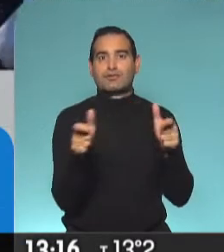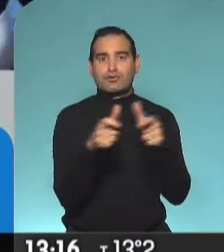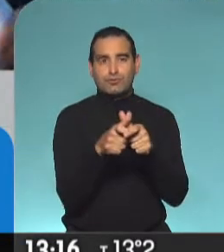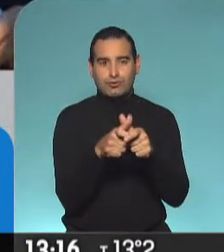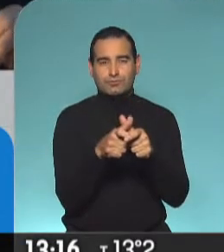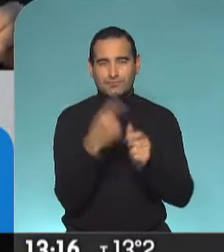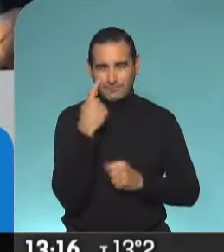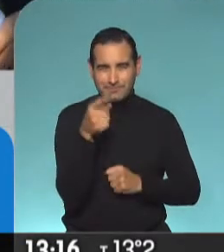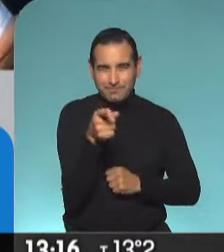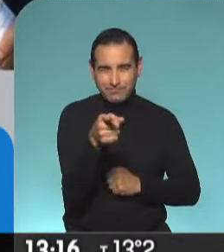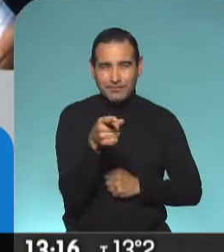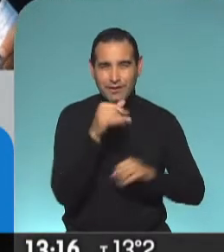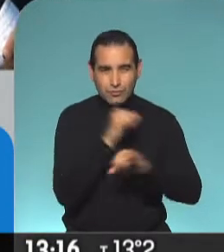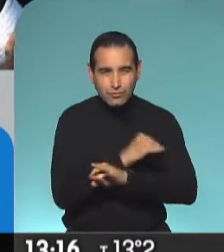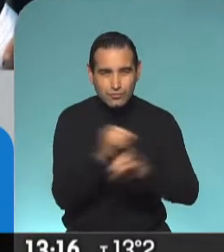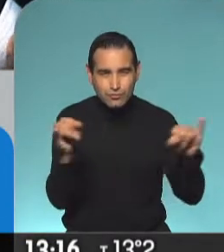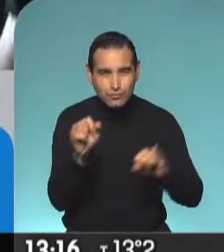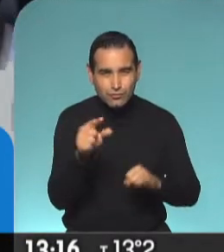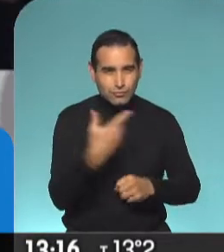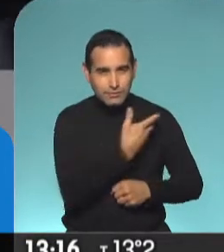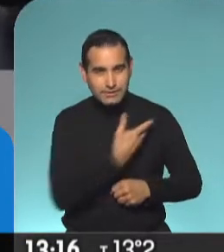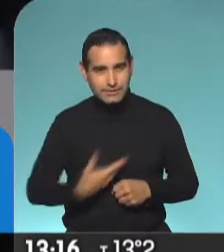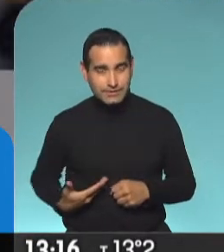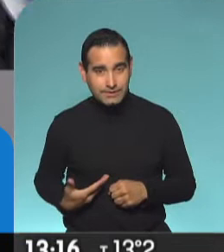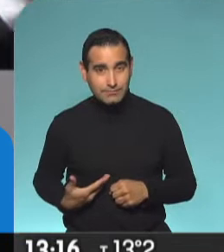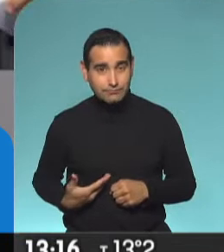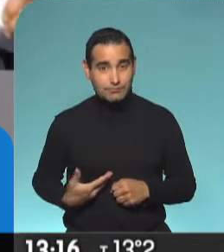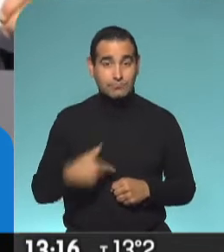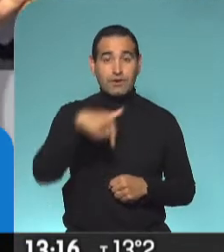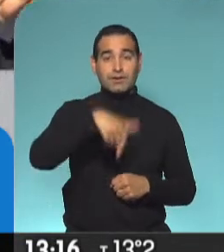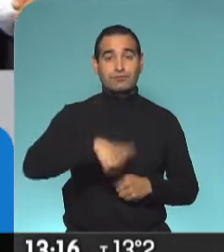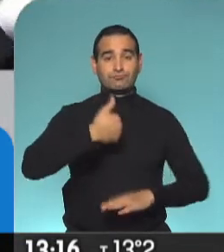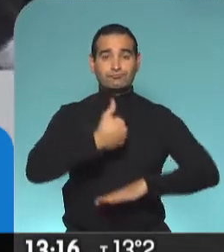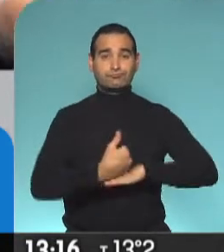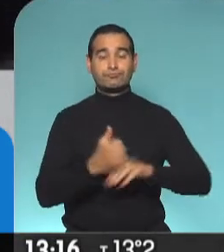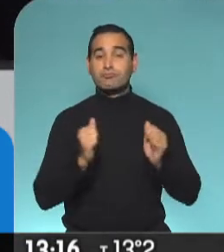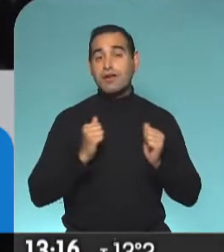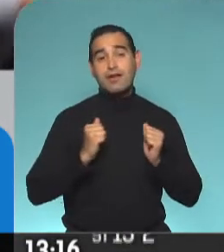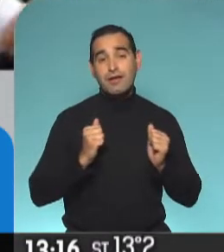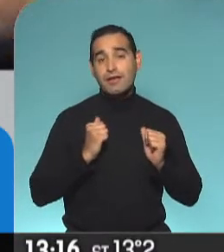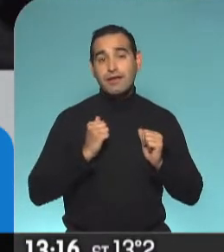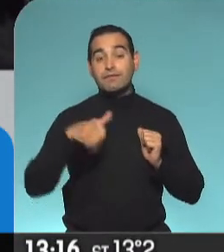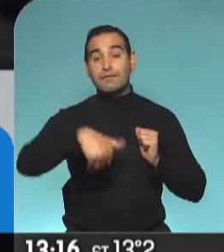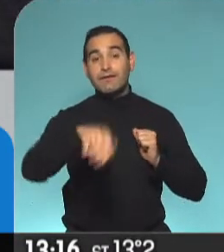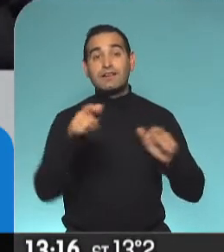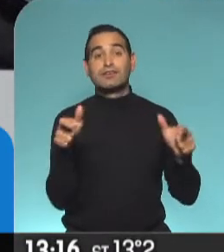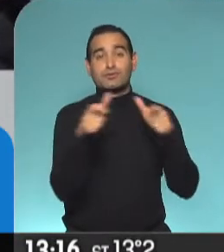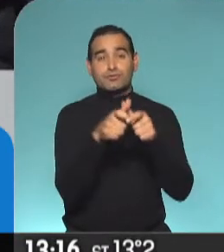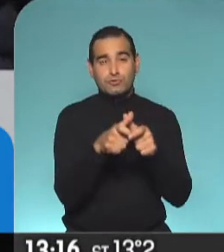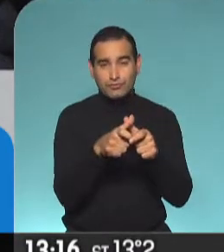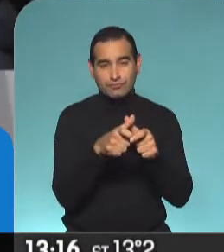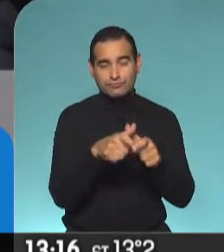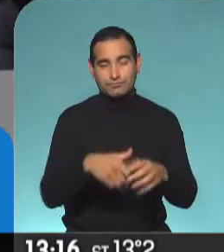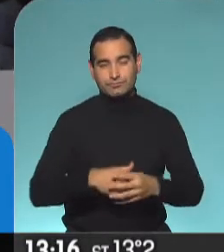ahí veíamos el anuncio del presidente y aquí estamos a la espera de esta reunión que luego se va a dar en las